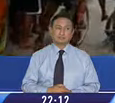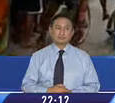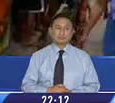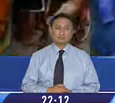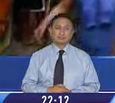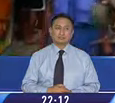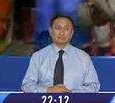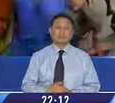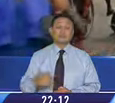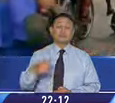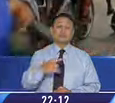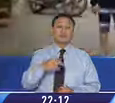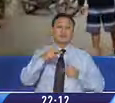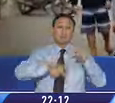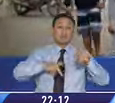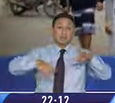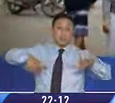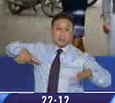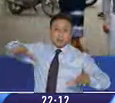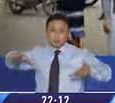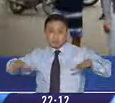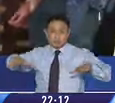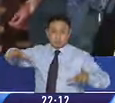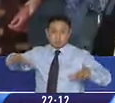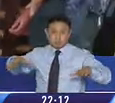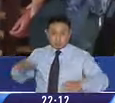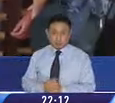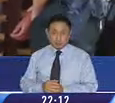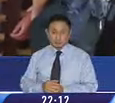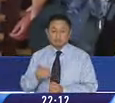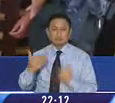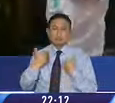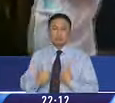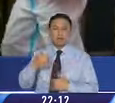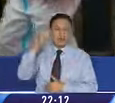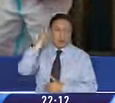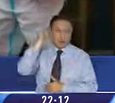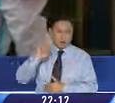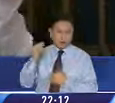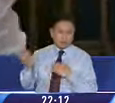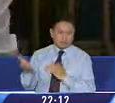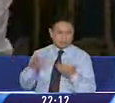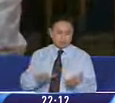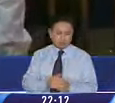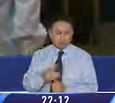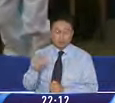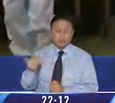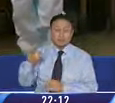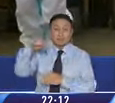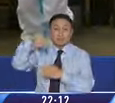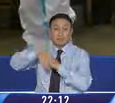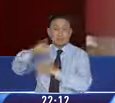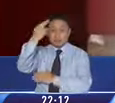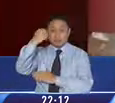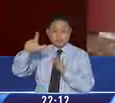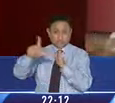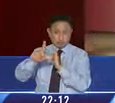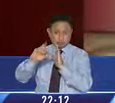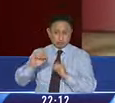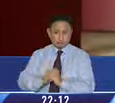En el balneario de Montañita, del cantón Santa Elena, el cuerpo sin vida de una mujer fue encontrado en la habitación de un hotel.